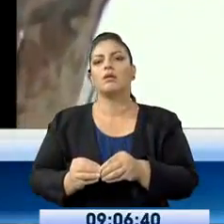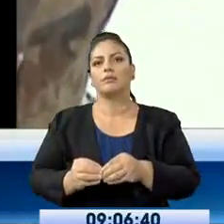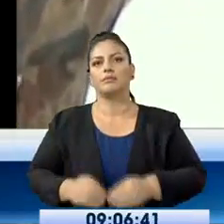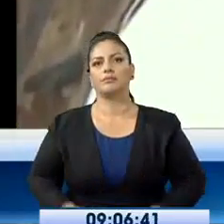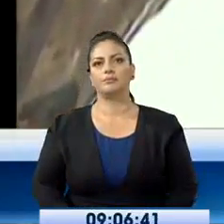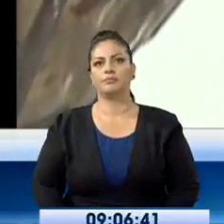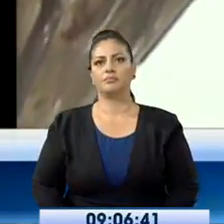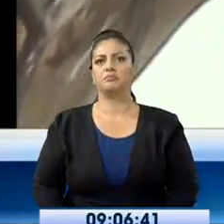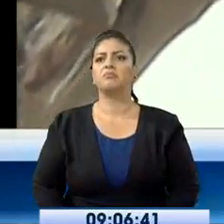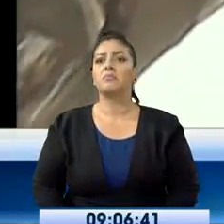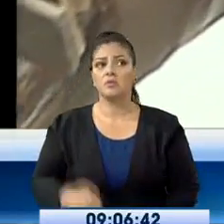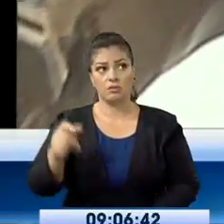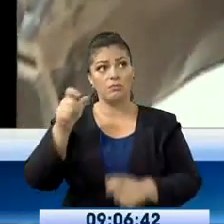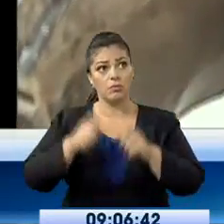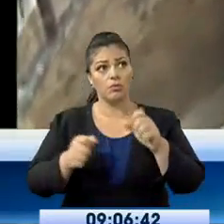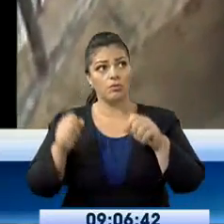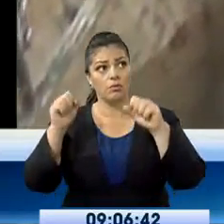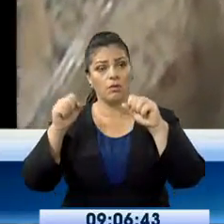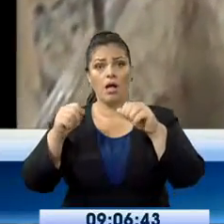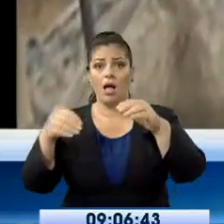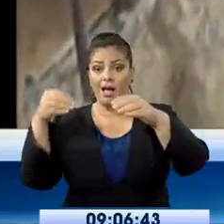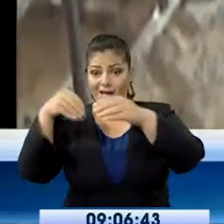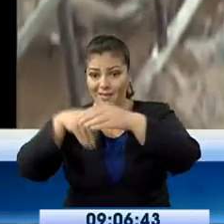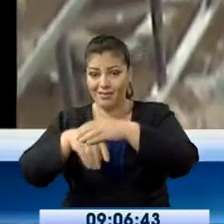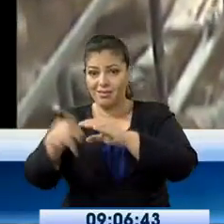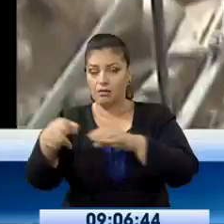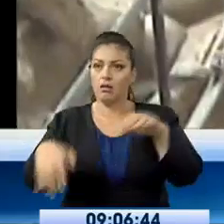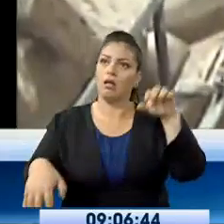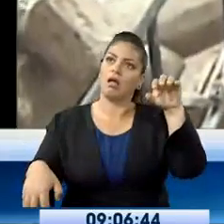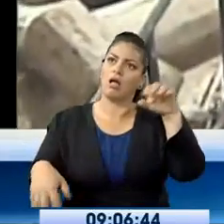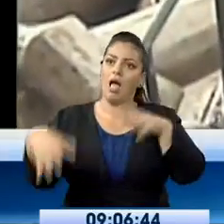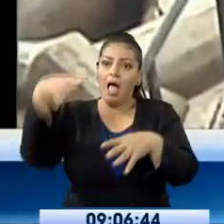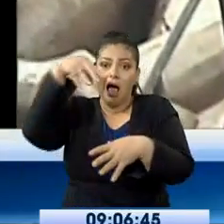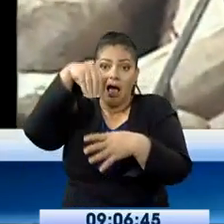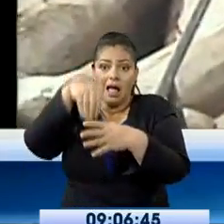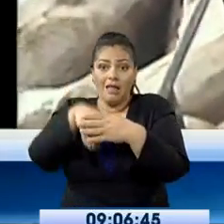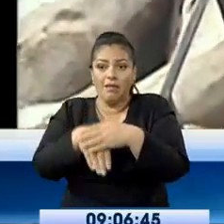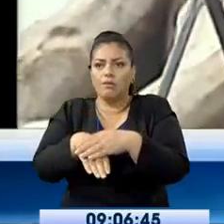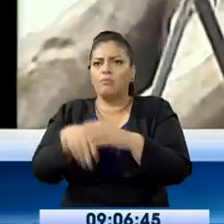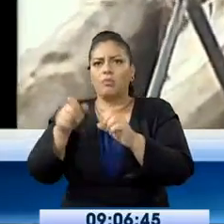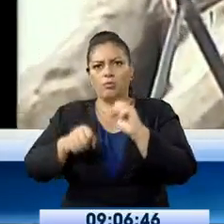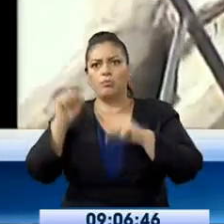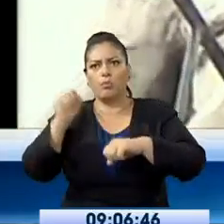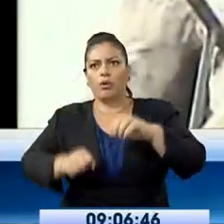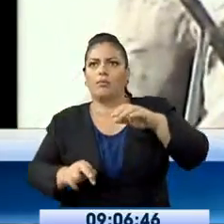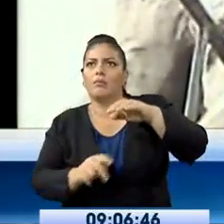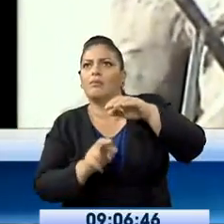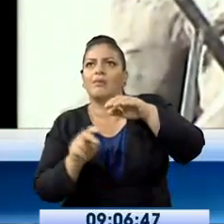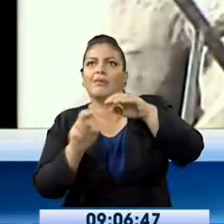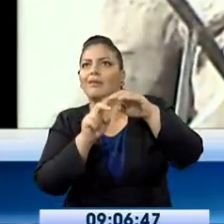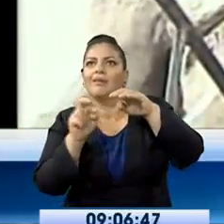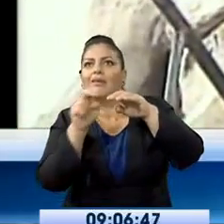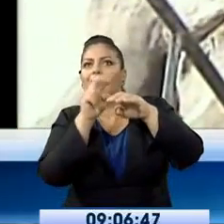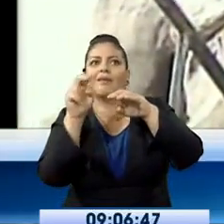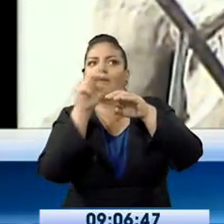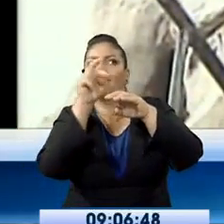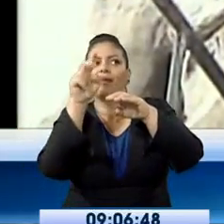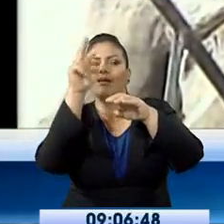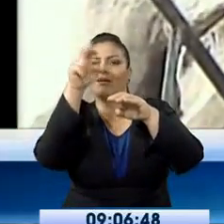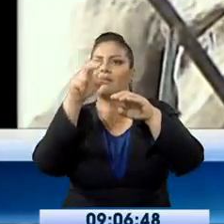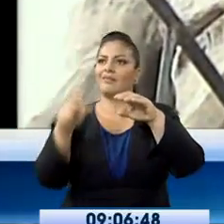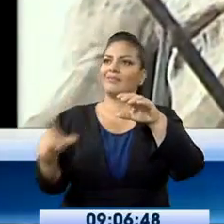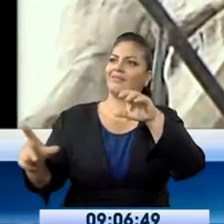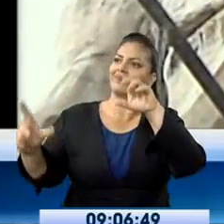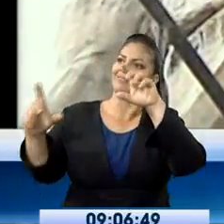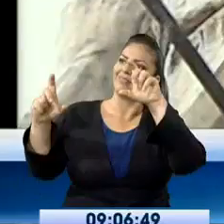la gente se podrá subir y va a tomarse fotos como que lo está agarrando en las manos. Ya. Ah, ¿podrá subirse uno? Así es. Oiga,